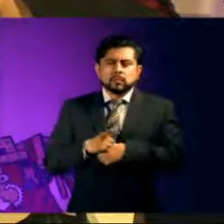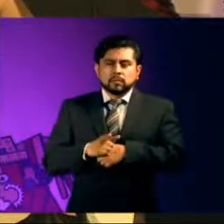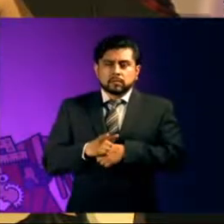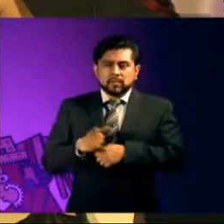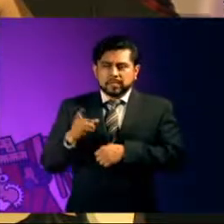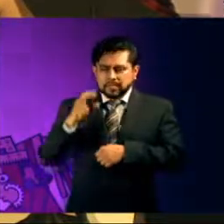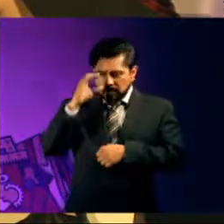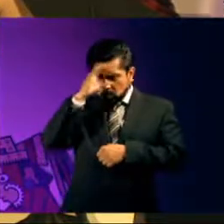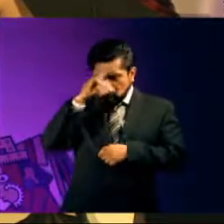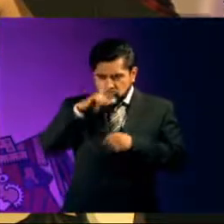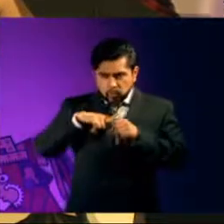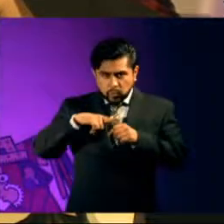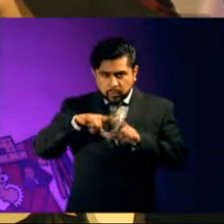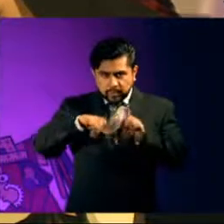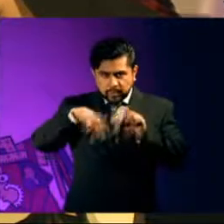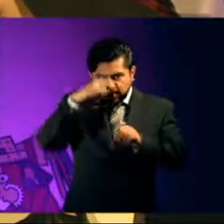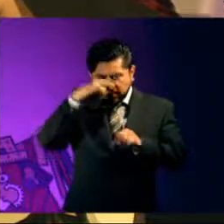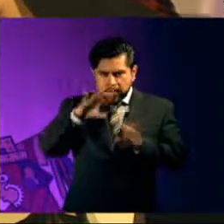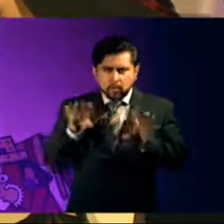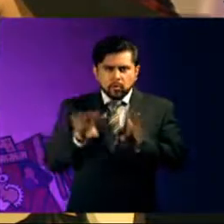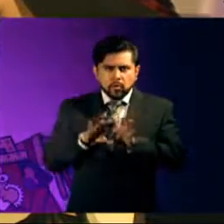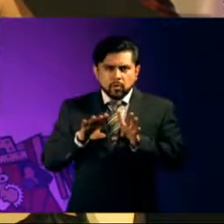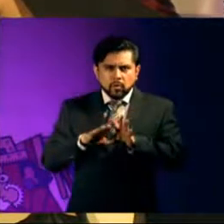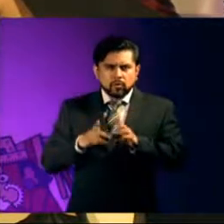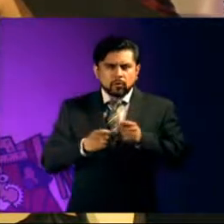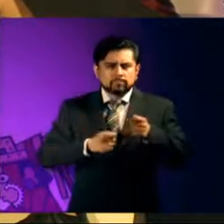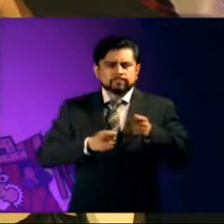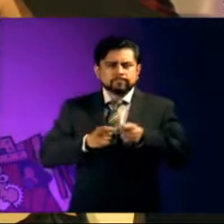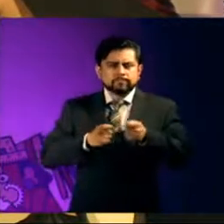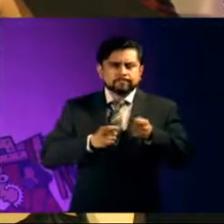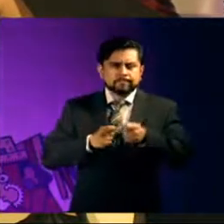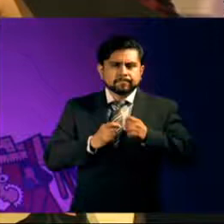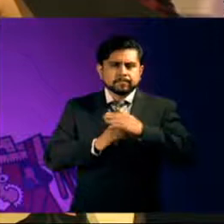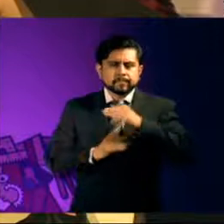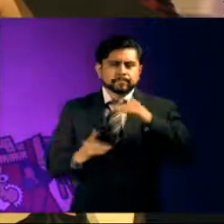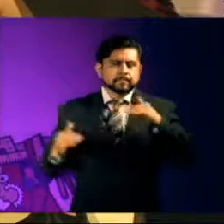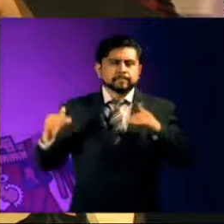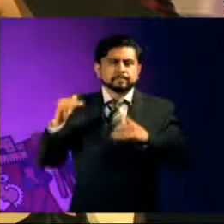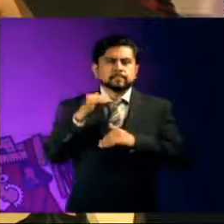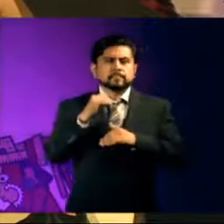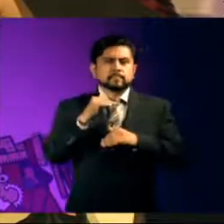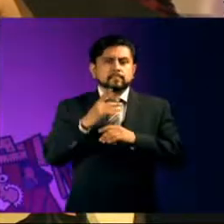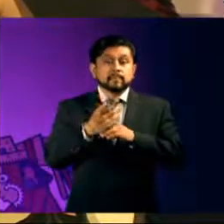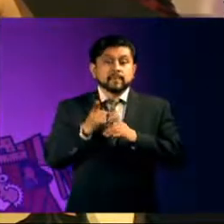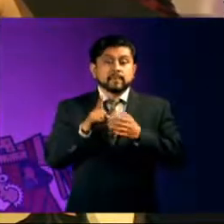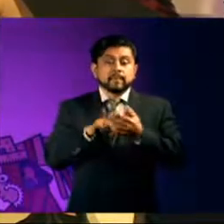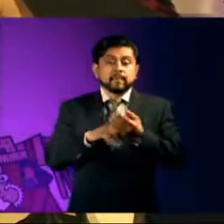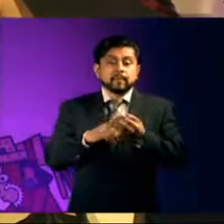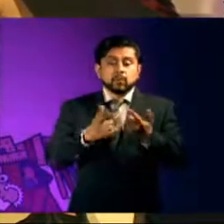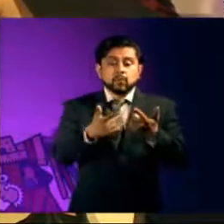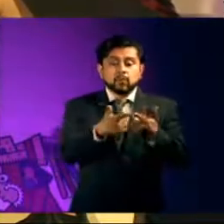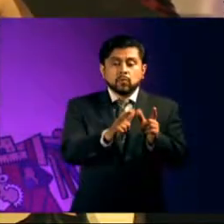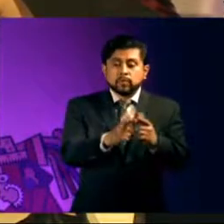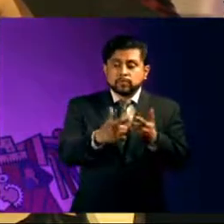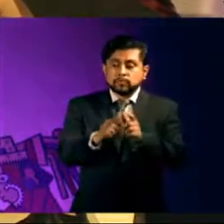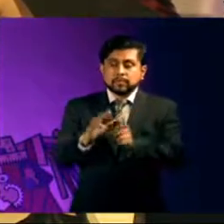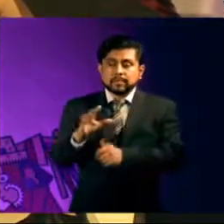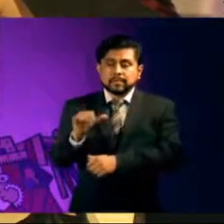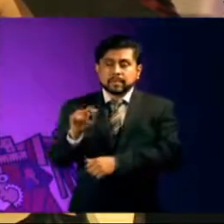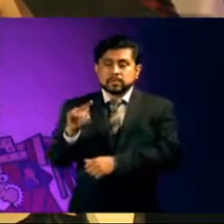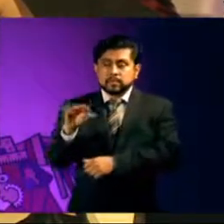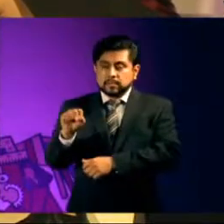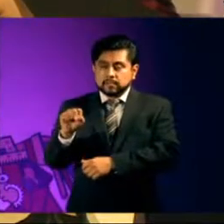se una cultura de dominación que se asentó en las castas de las que yo hablo también en la novela